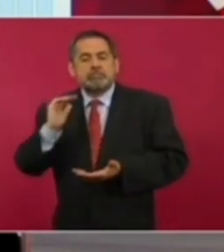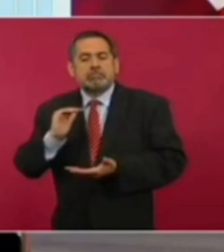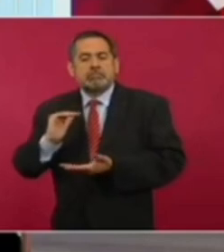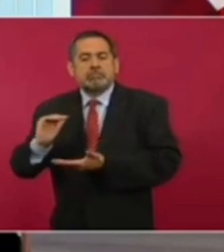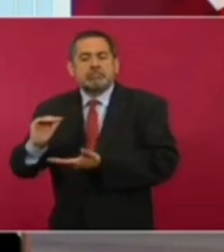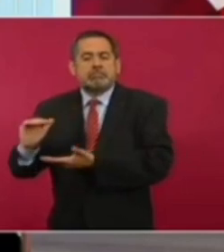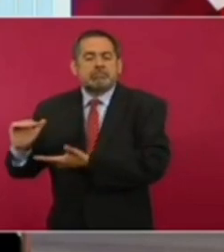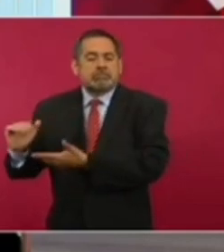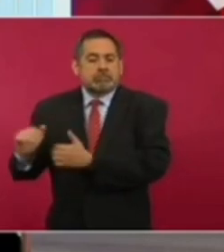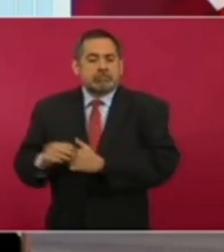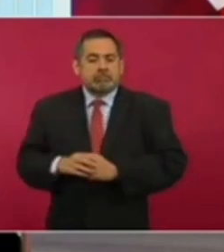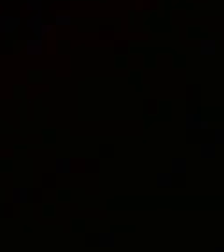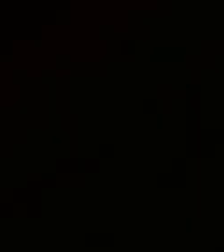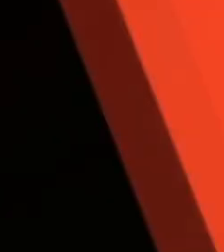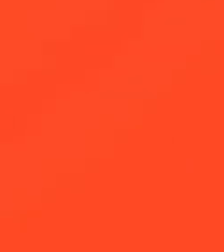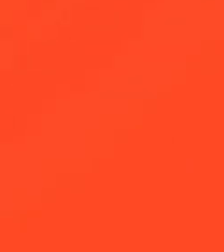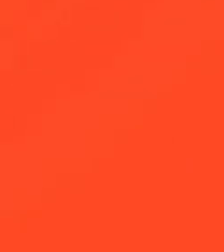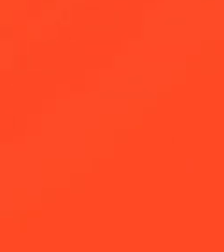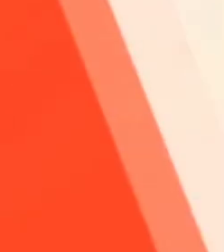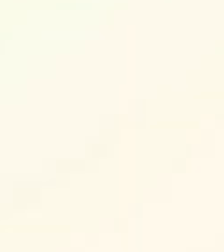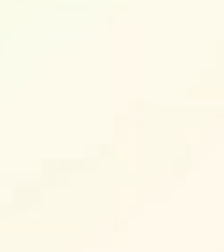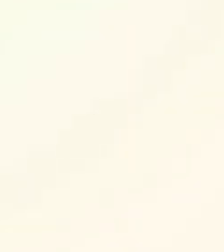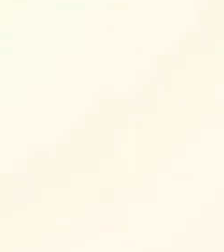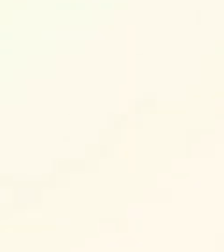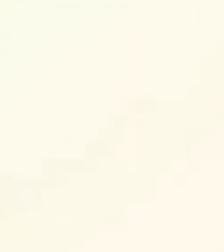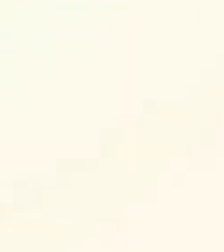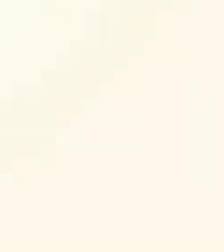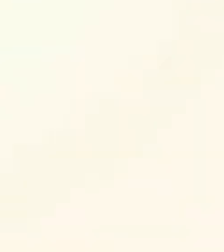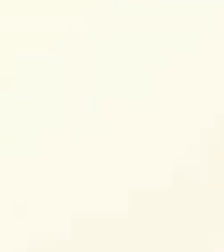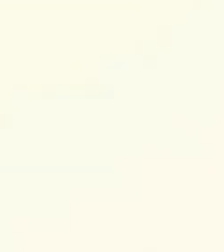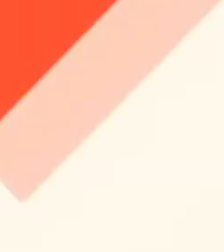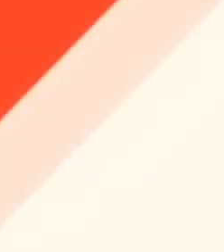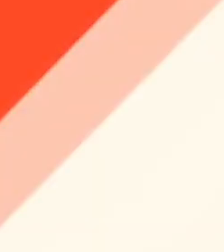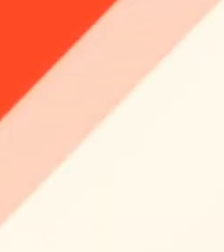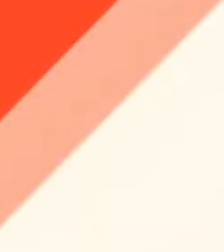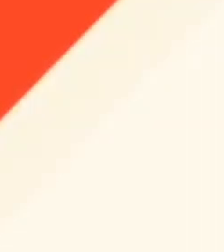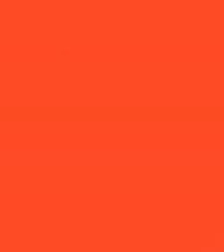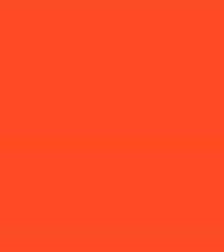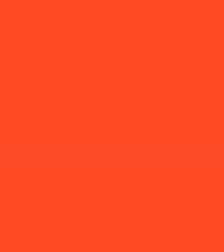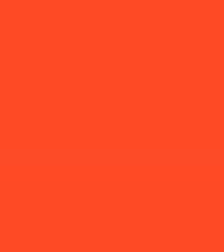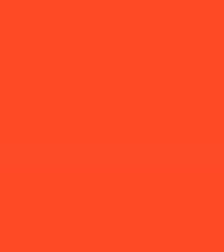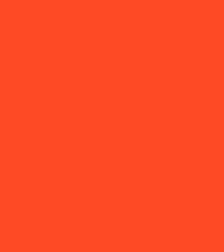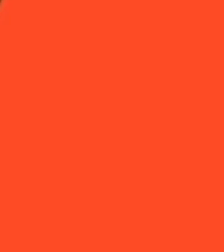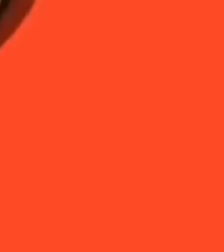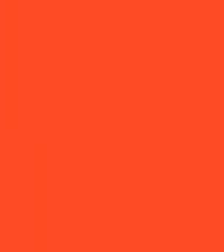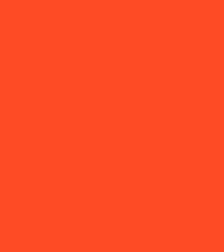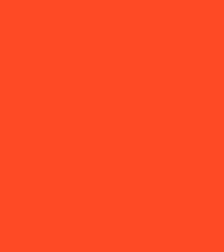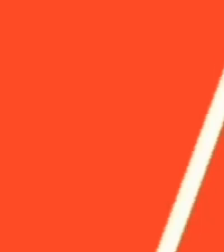y esa política.